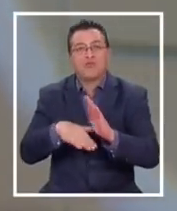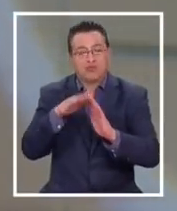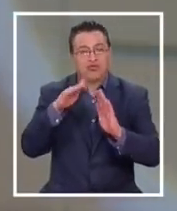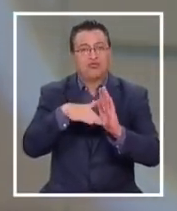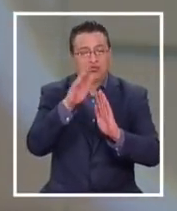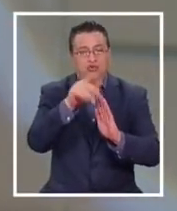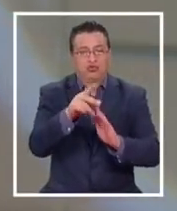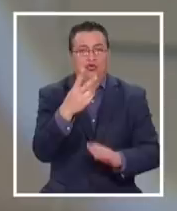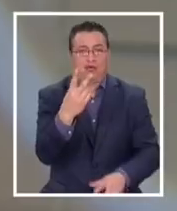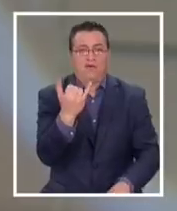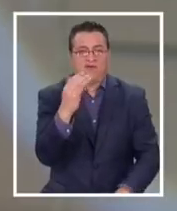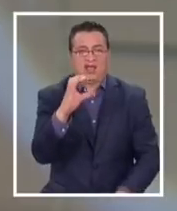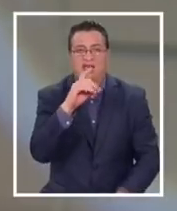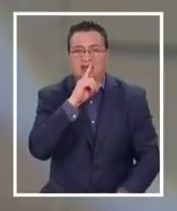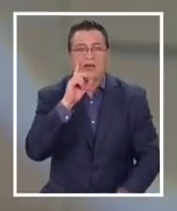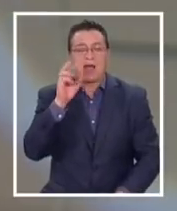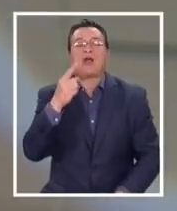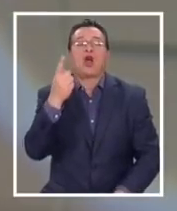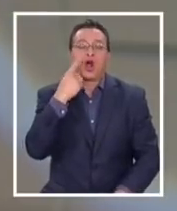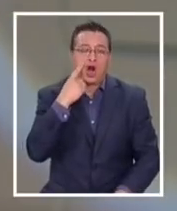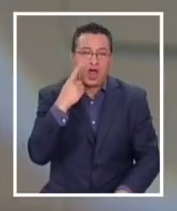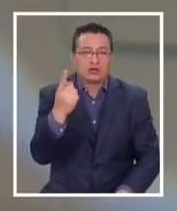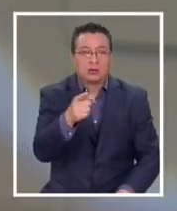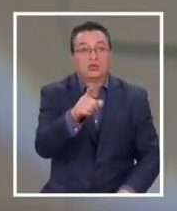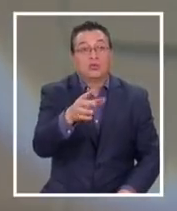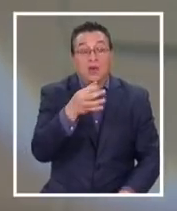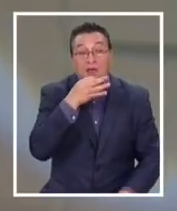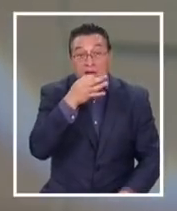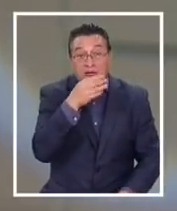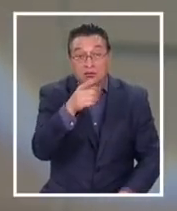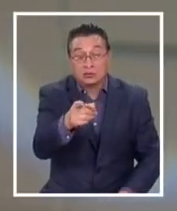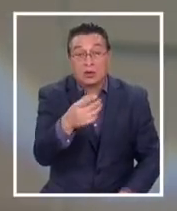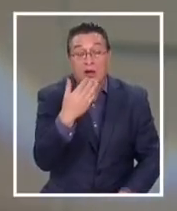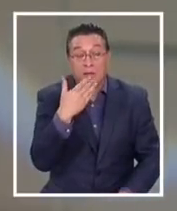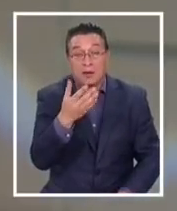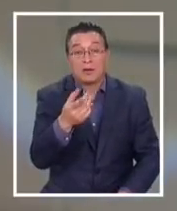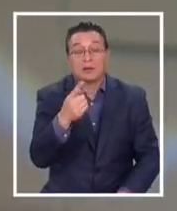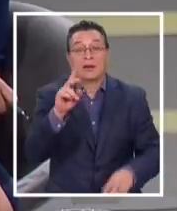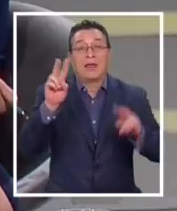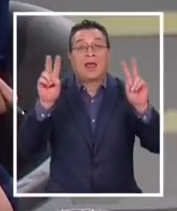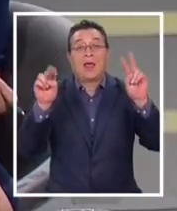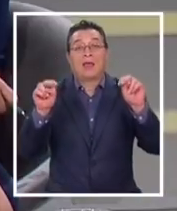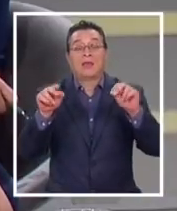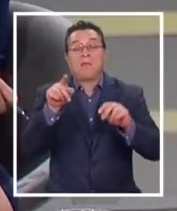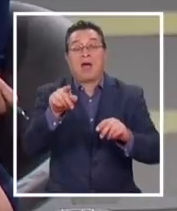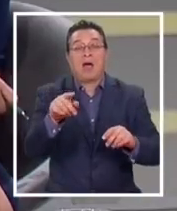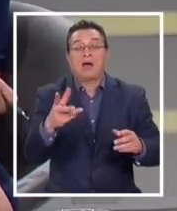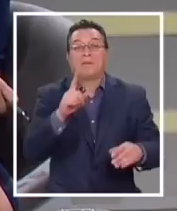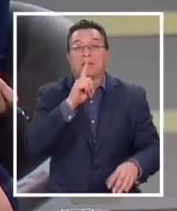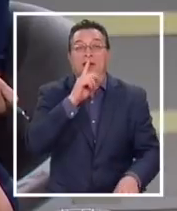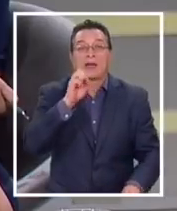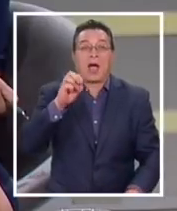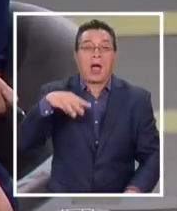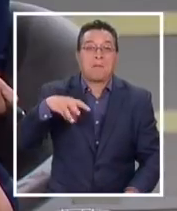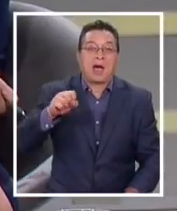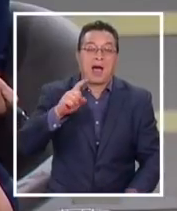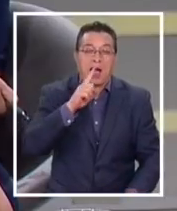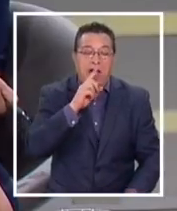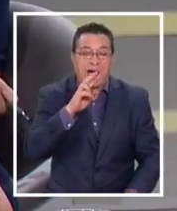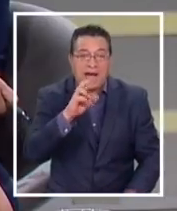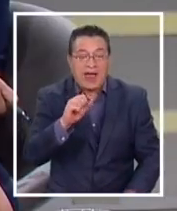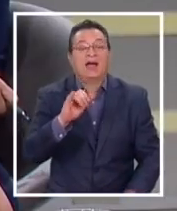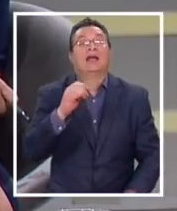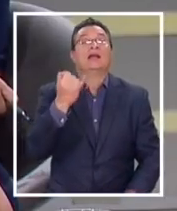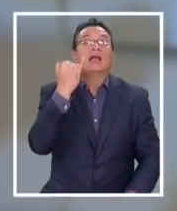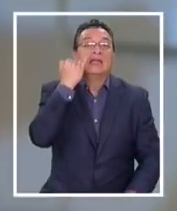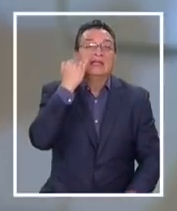que han sido bastante conocidas, usted misma lo planteaba, Constanza, el tema de Tamara, de Itan y